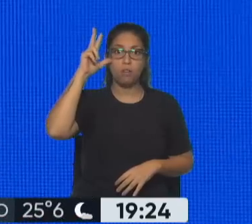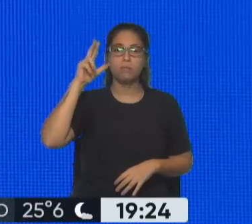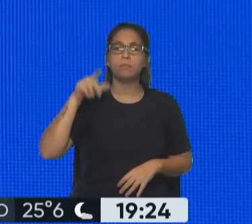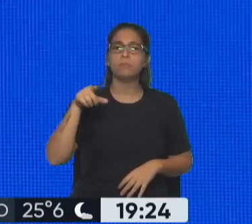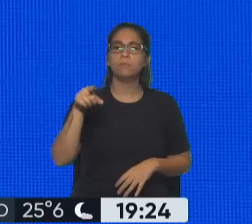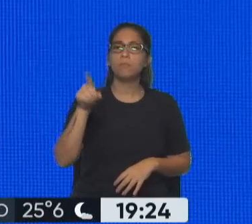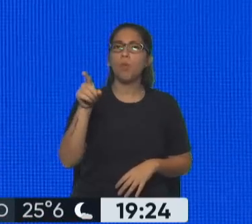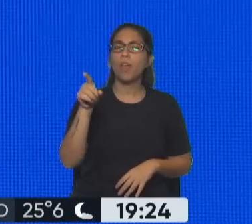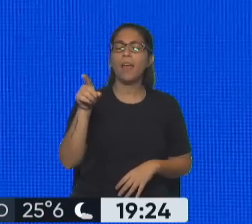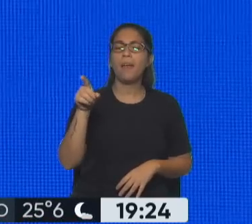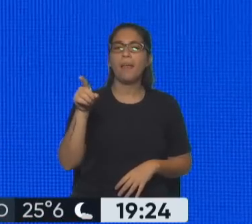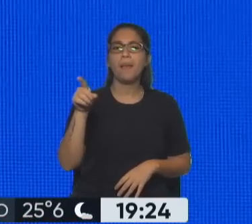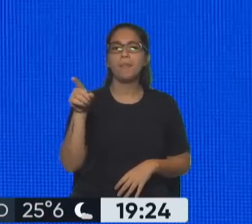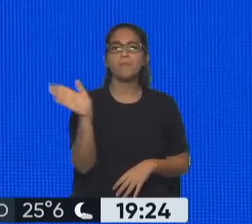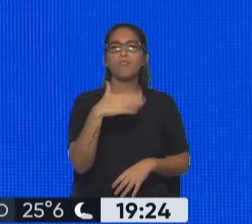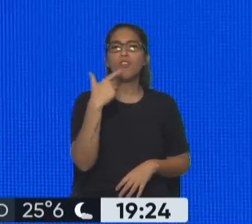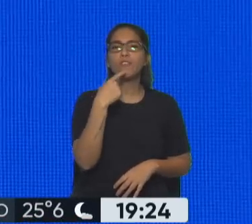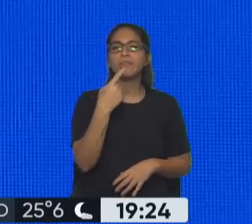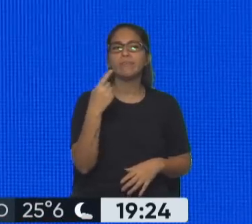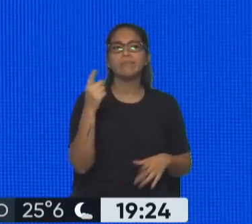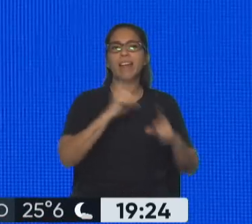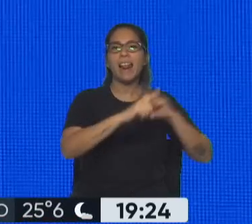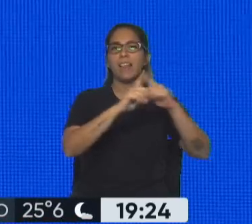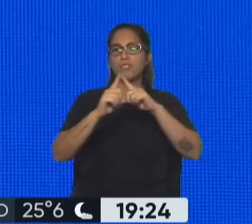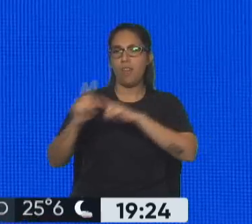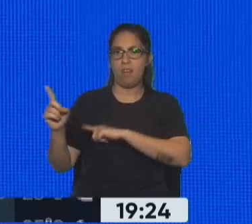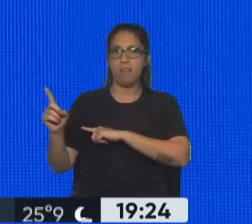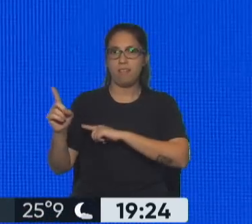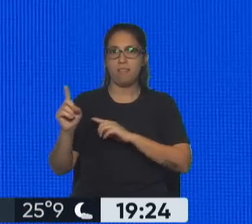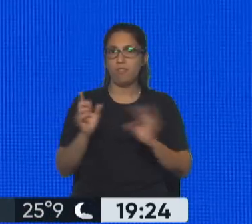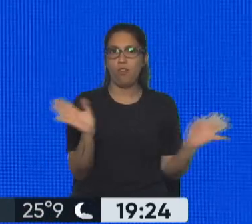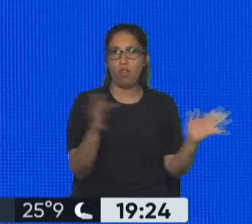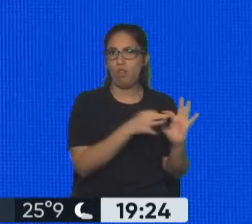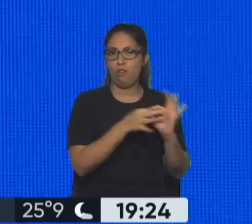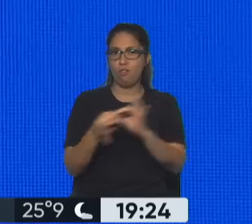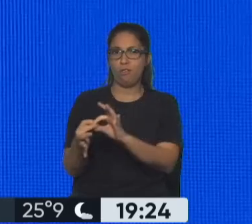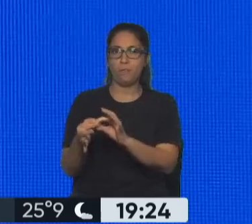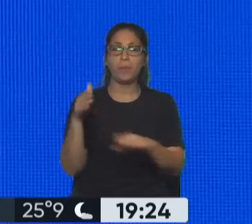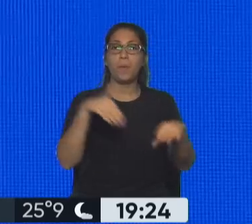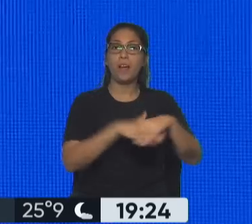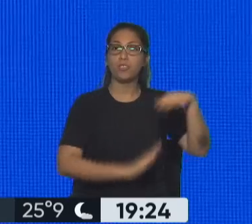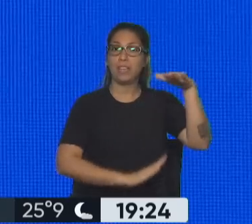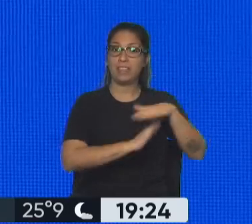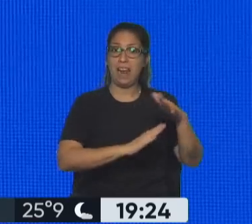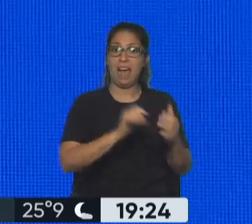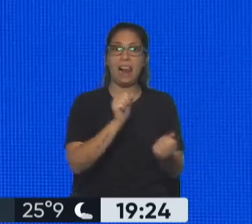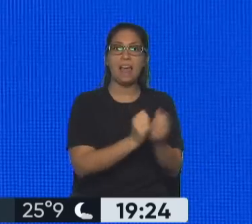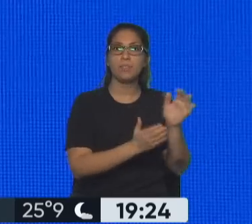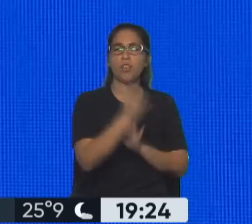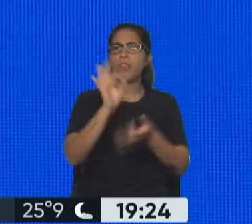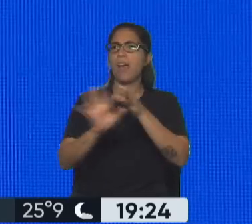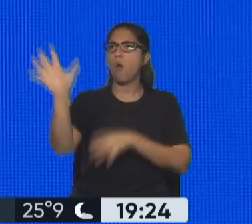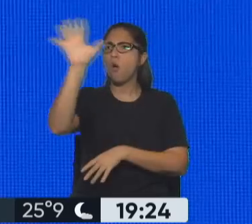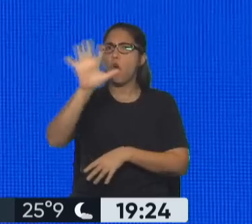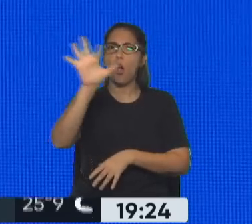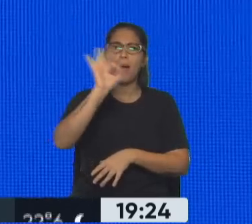emisión, todo tiene que ver con todo, ¿no? La emisión de los bancos centrales europeos o de la